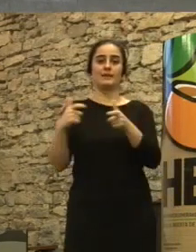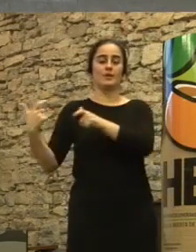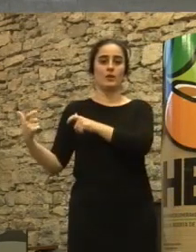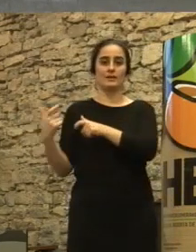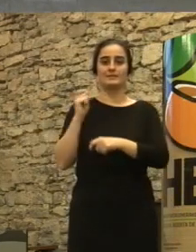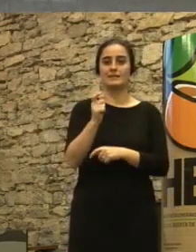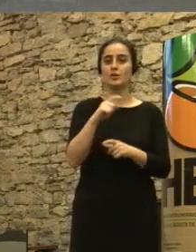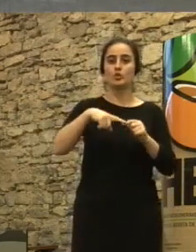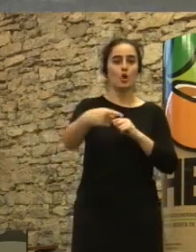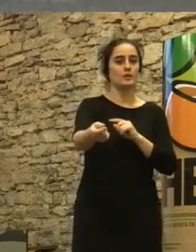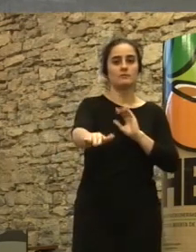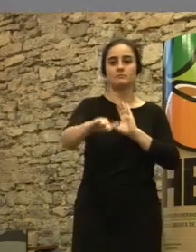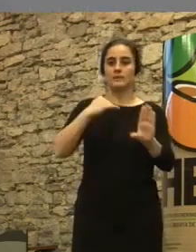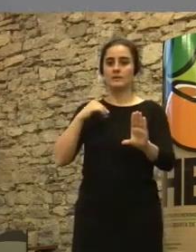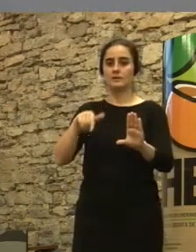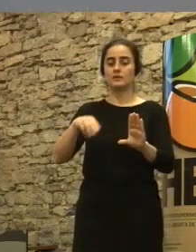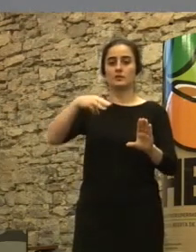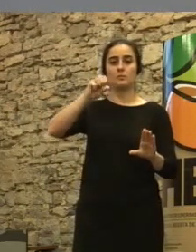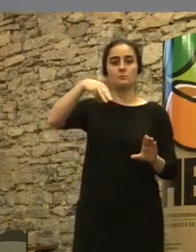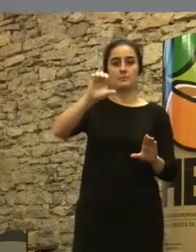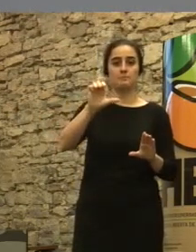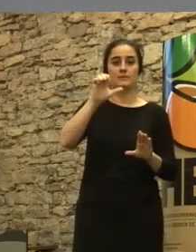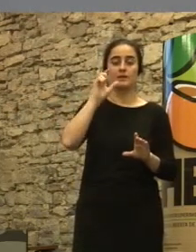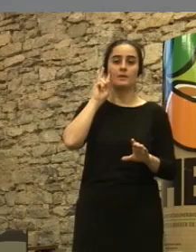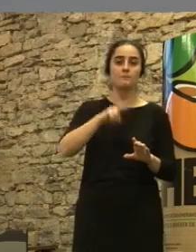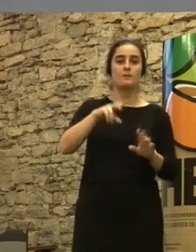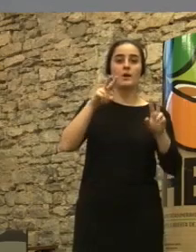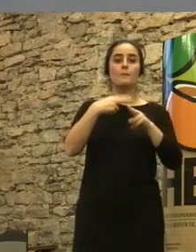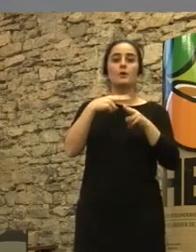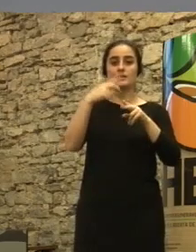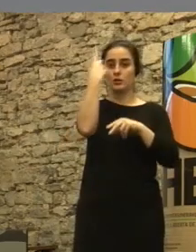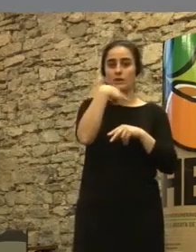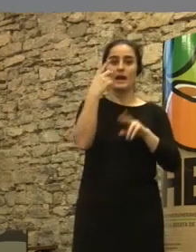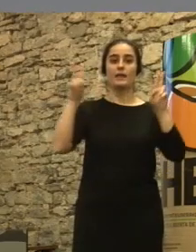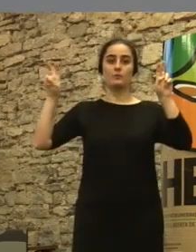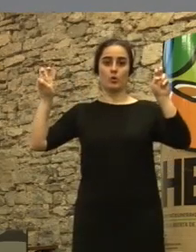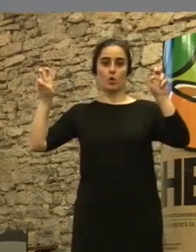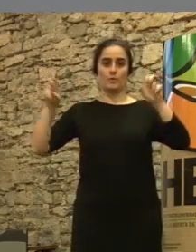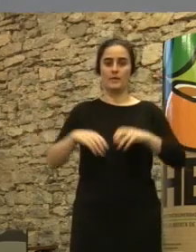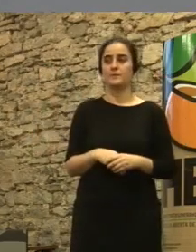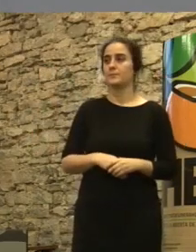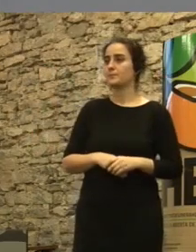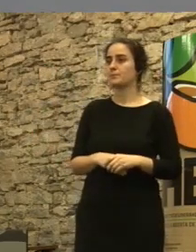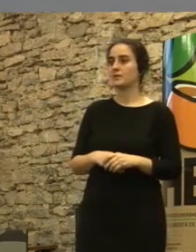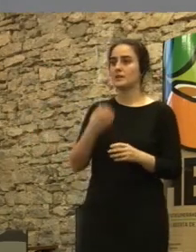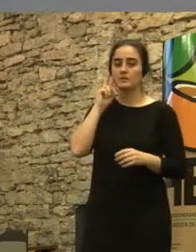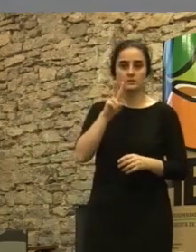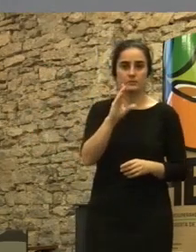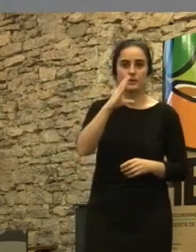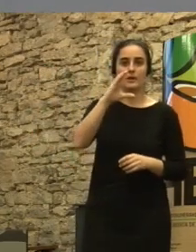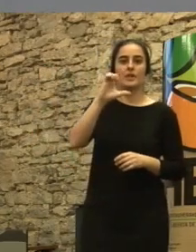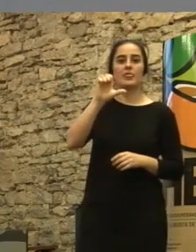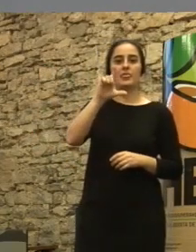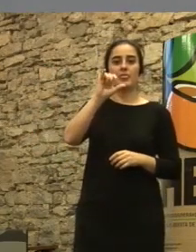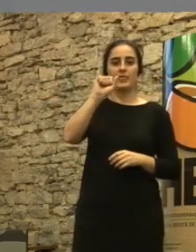pasan todos los días. Esto es un meme donde se ve la cara de un político y un entrecomillado. En este caso, si no lo veis bien, esta es Celia Villalobos, ¿no?